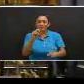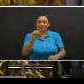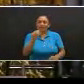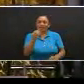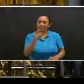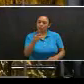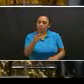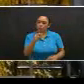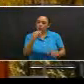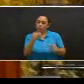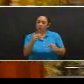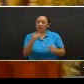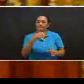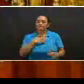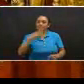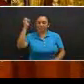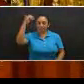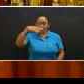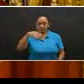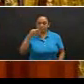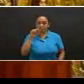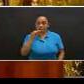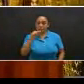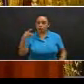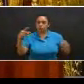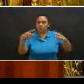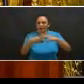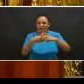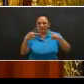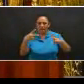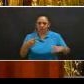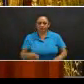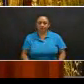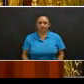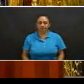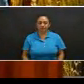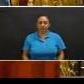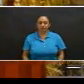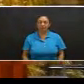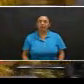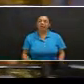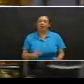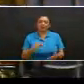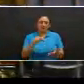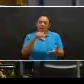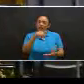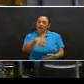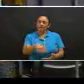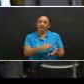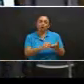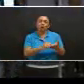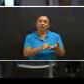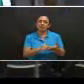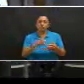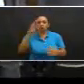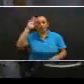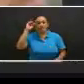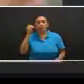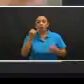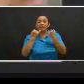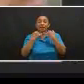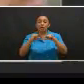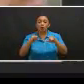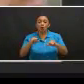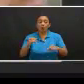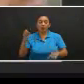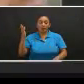ahí que ellos pelean. Y le pongo esto porque Jacob